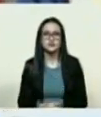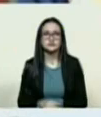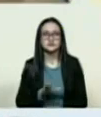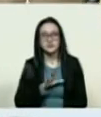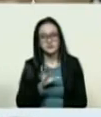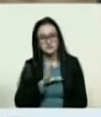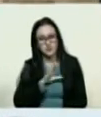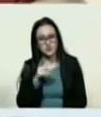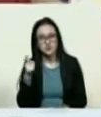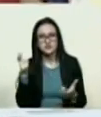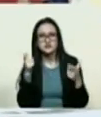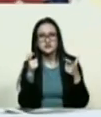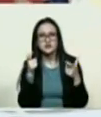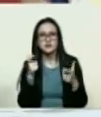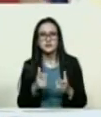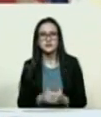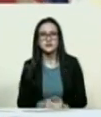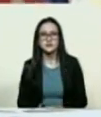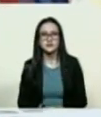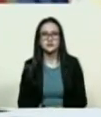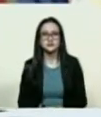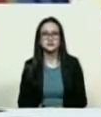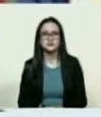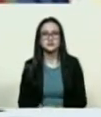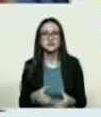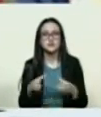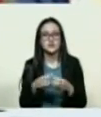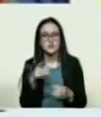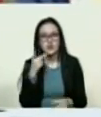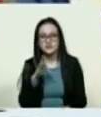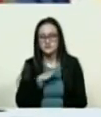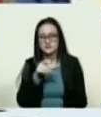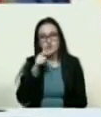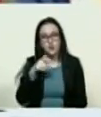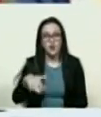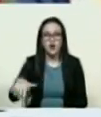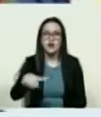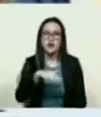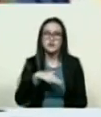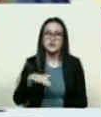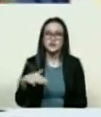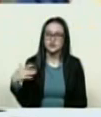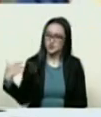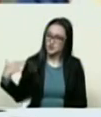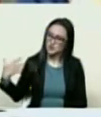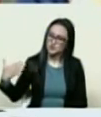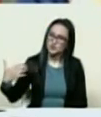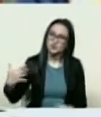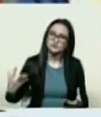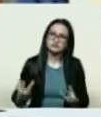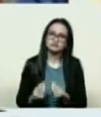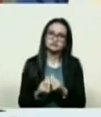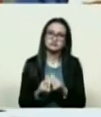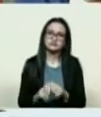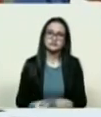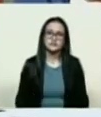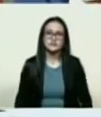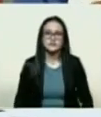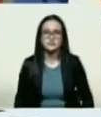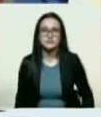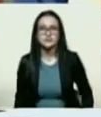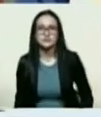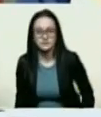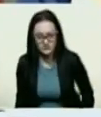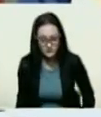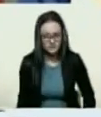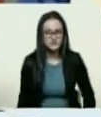de Hugo Chávez, es y será siempre el partido de nuestro pueblo. Nos han acompañado en estos... Mira, yo recuerdo cuando el presidente